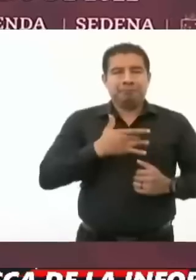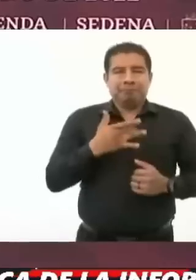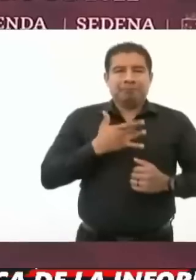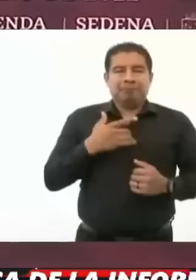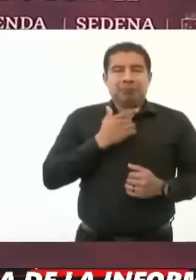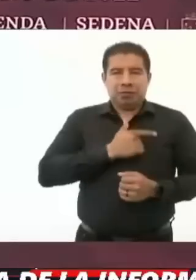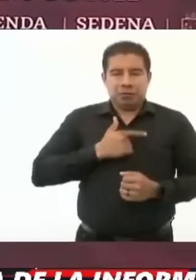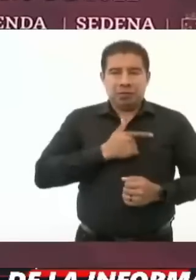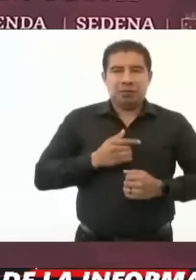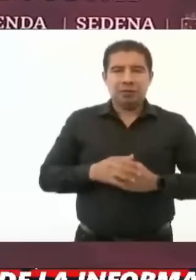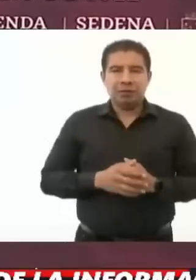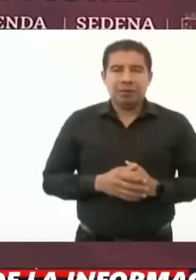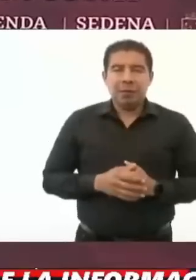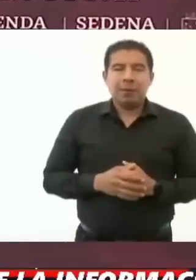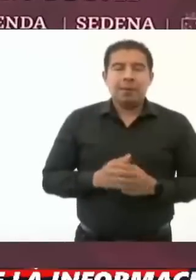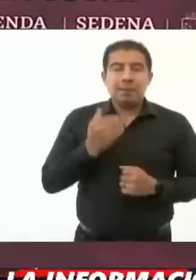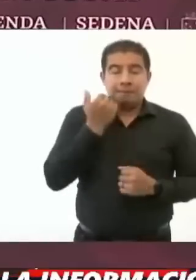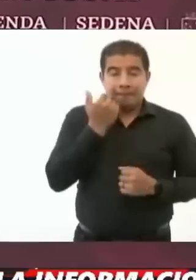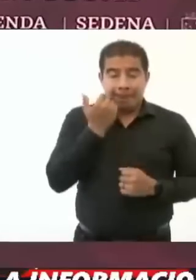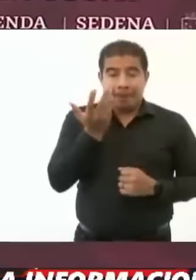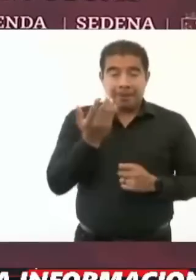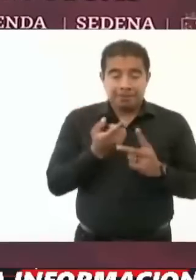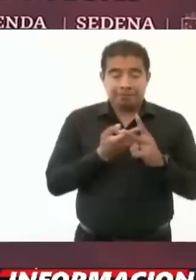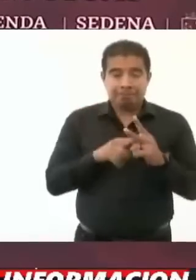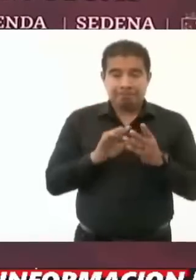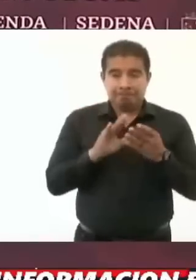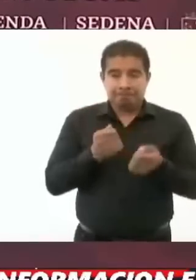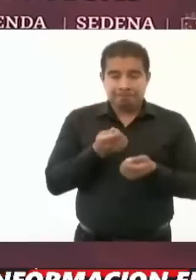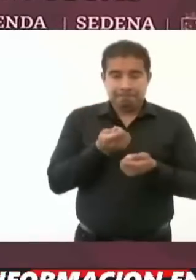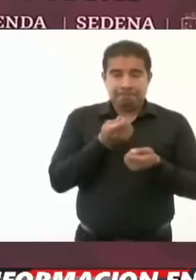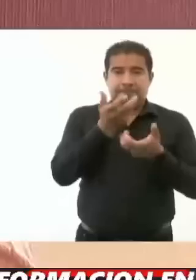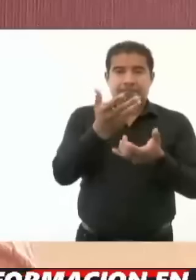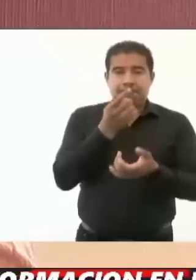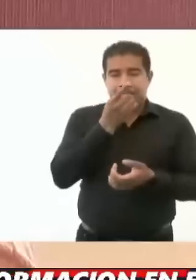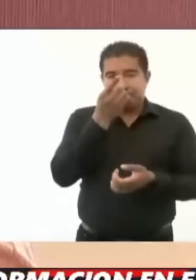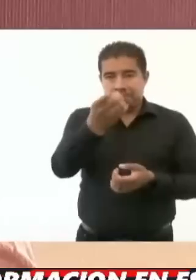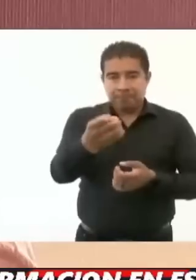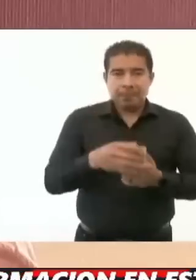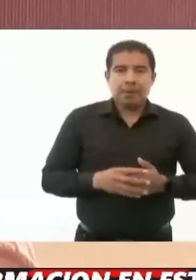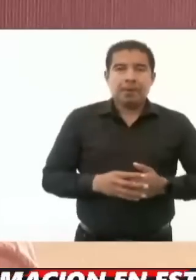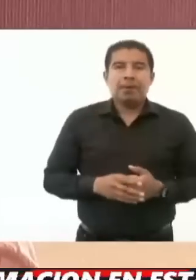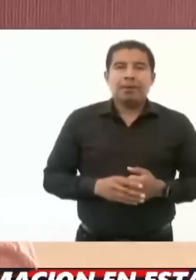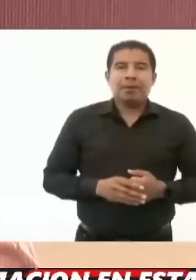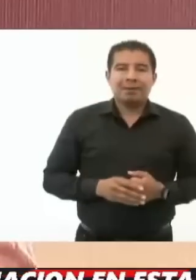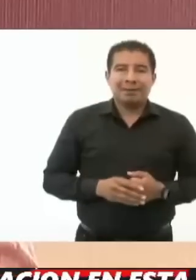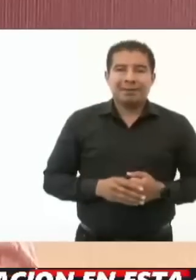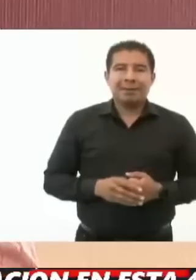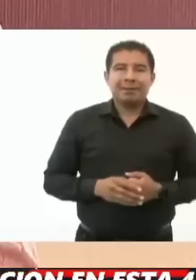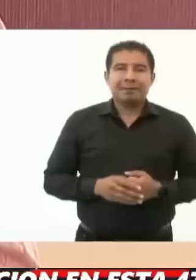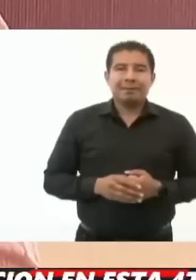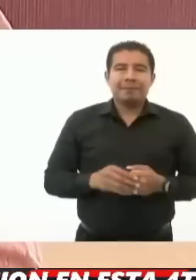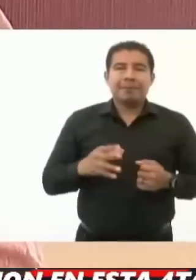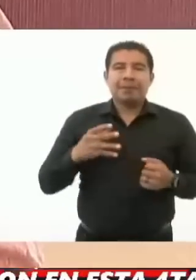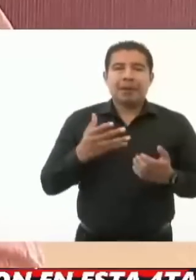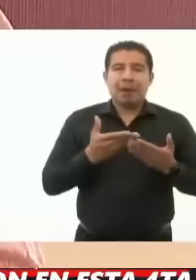Quiero empezar por decirles que han habido